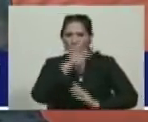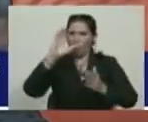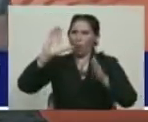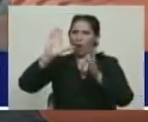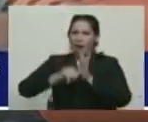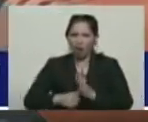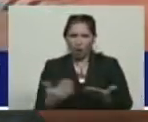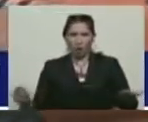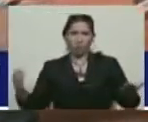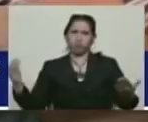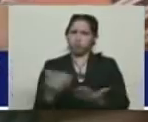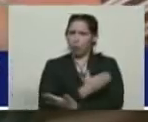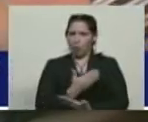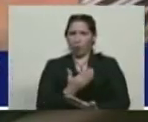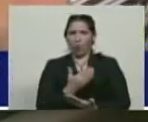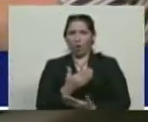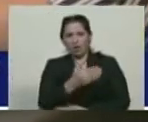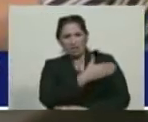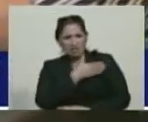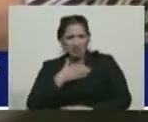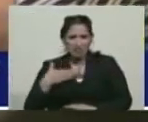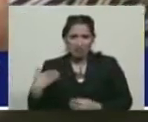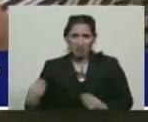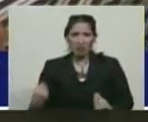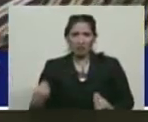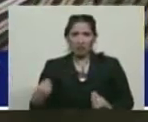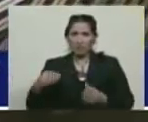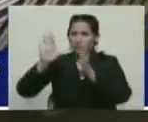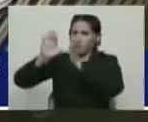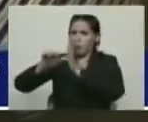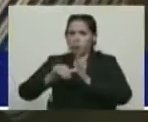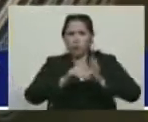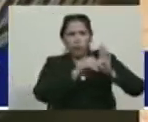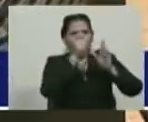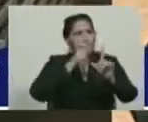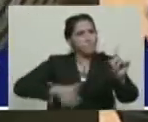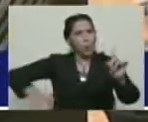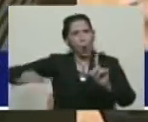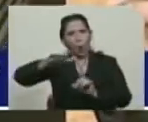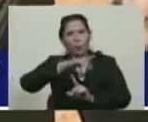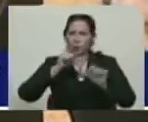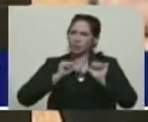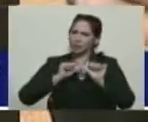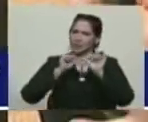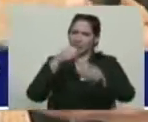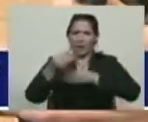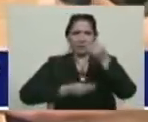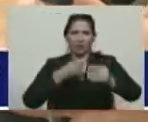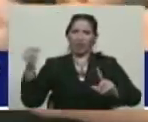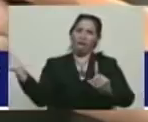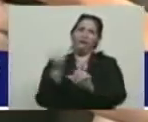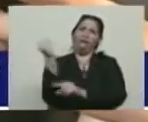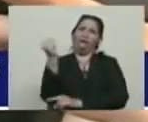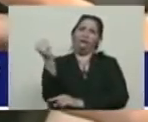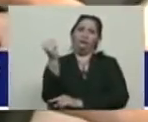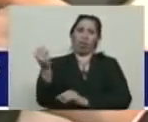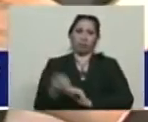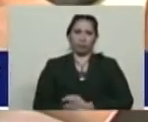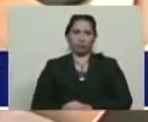que ha pretendido robarle al pueblo siga haciendo de la suya